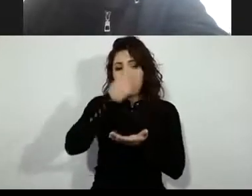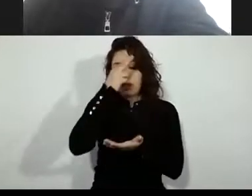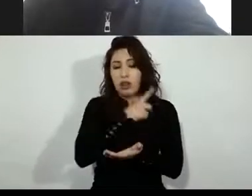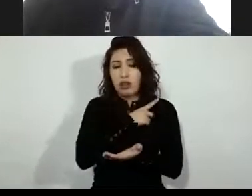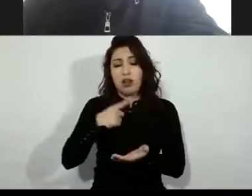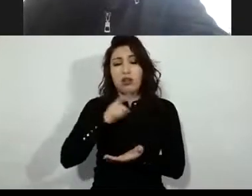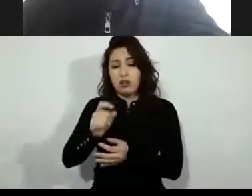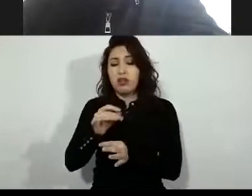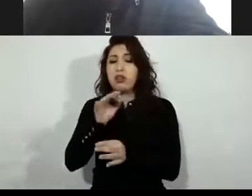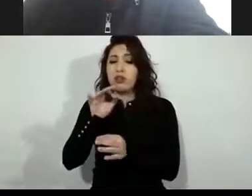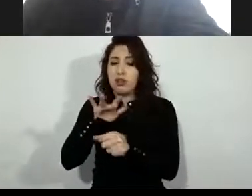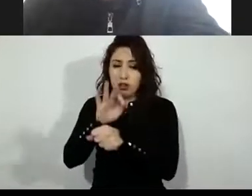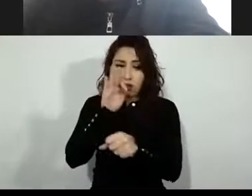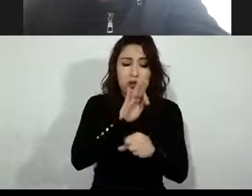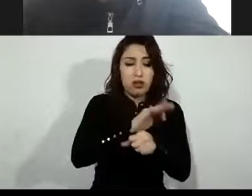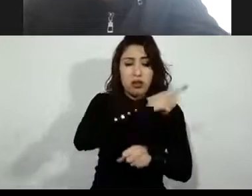pueden ser